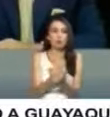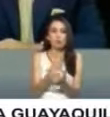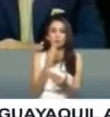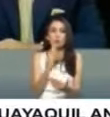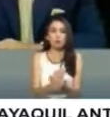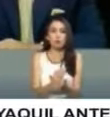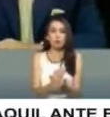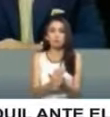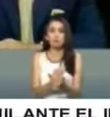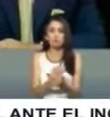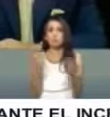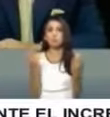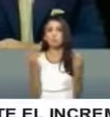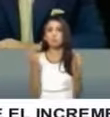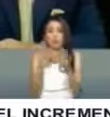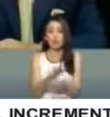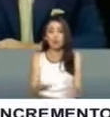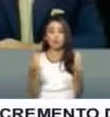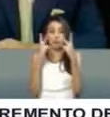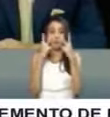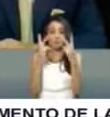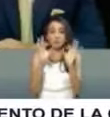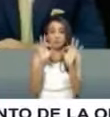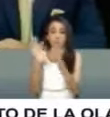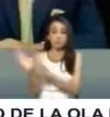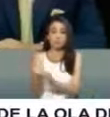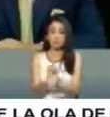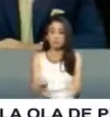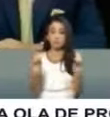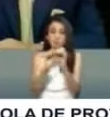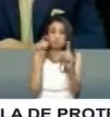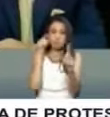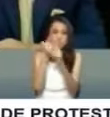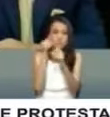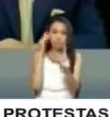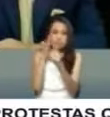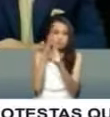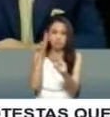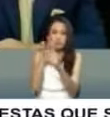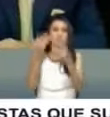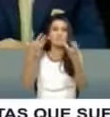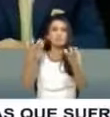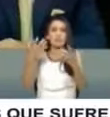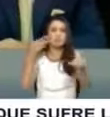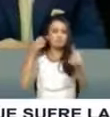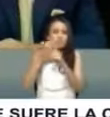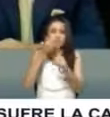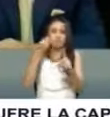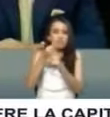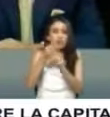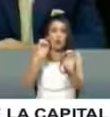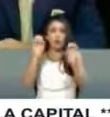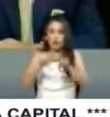momentos críticos para la Asamblea Ecuatoriana en su edificación, pues cientos de indígenas que